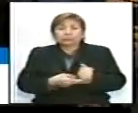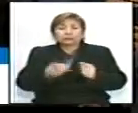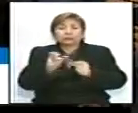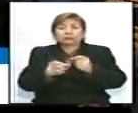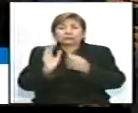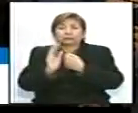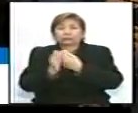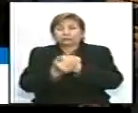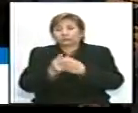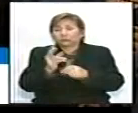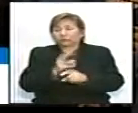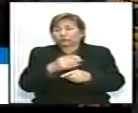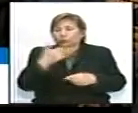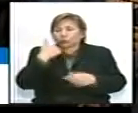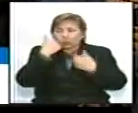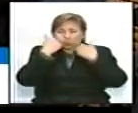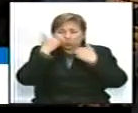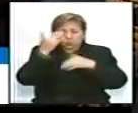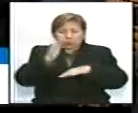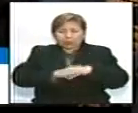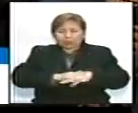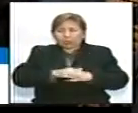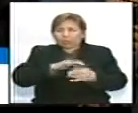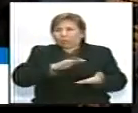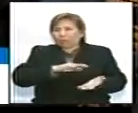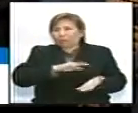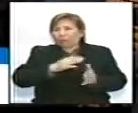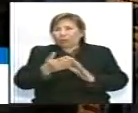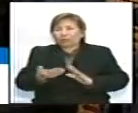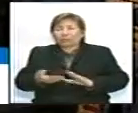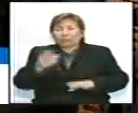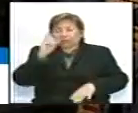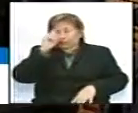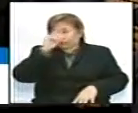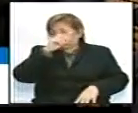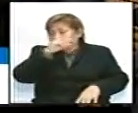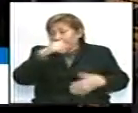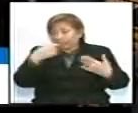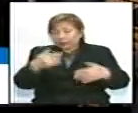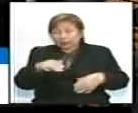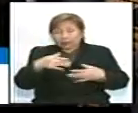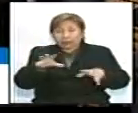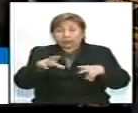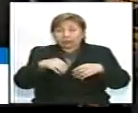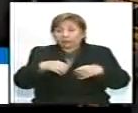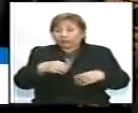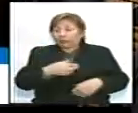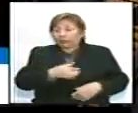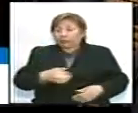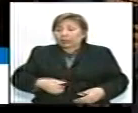ciudadana es un pecado mortal, es algo difícil de aceptar, señor presidente.